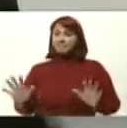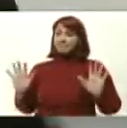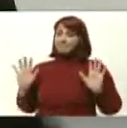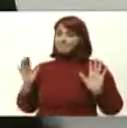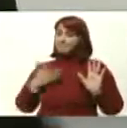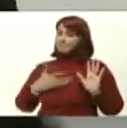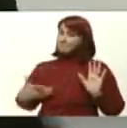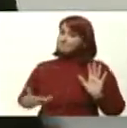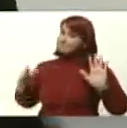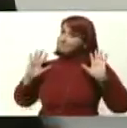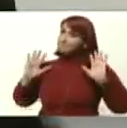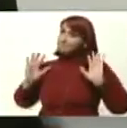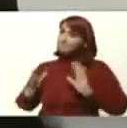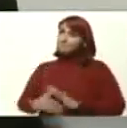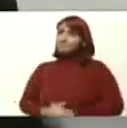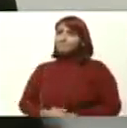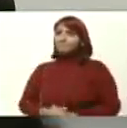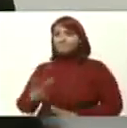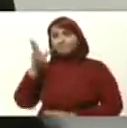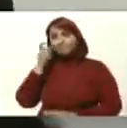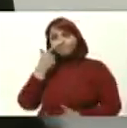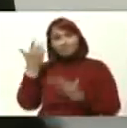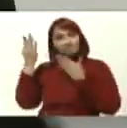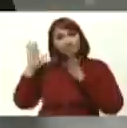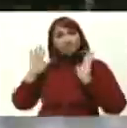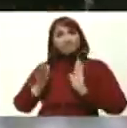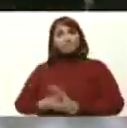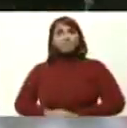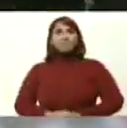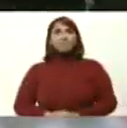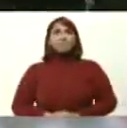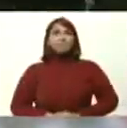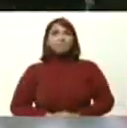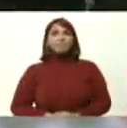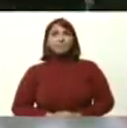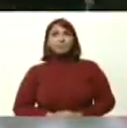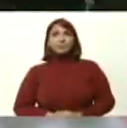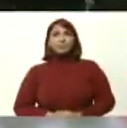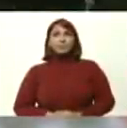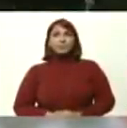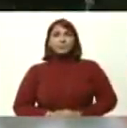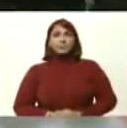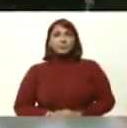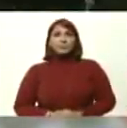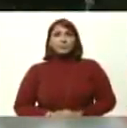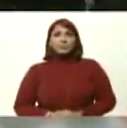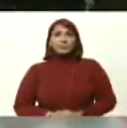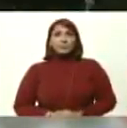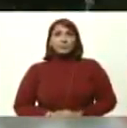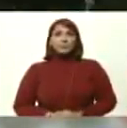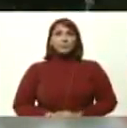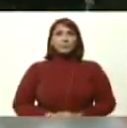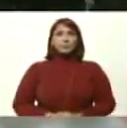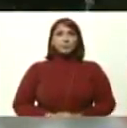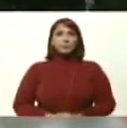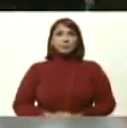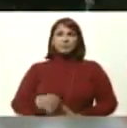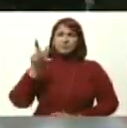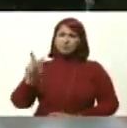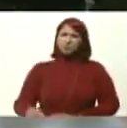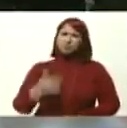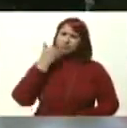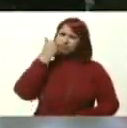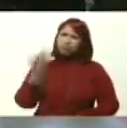Presidente, lo escuchamos. Lo escuchamos. Bueno, este es un ser